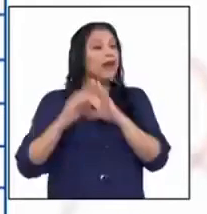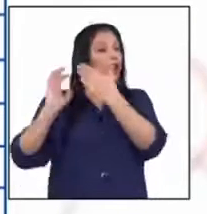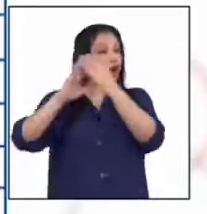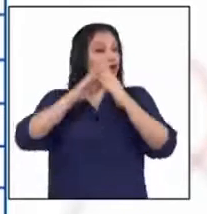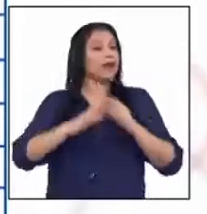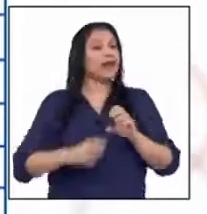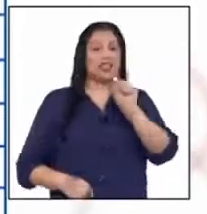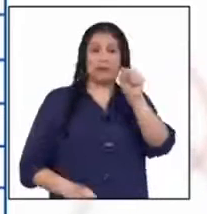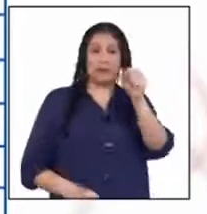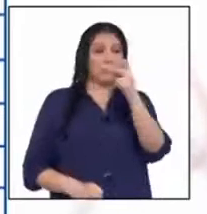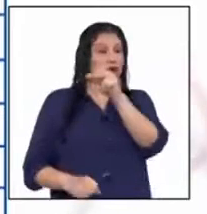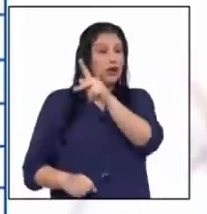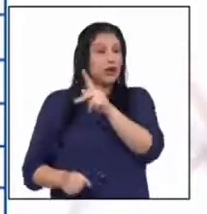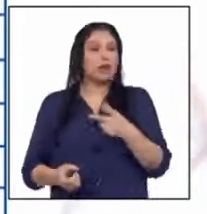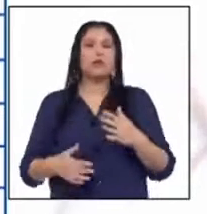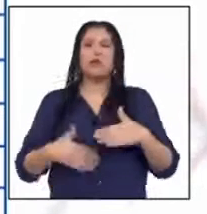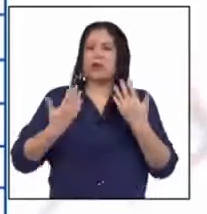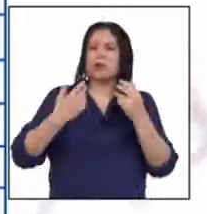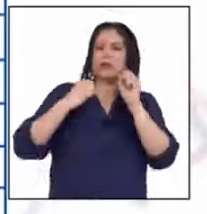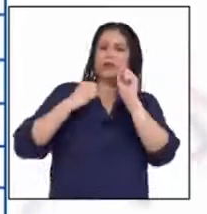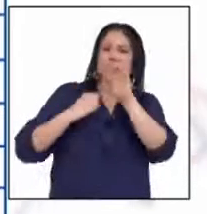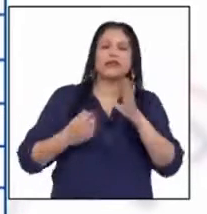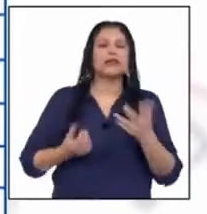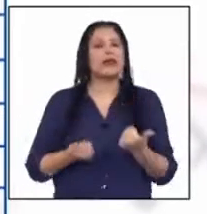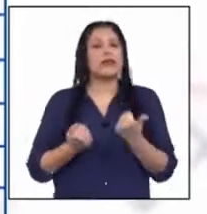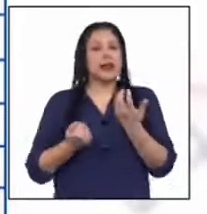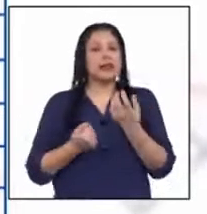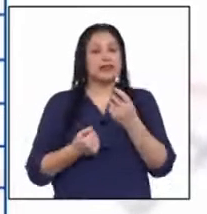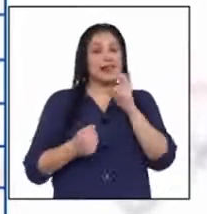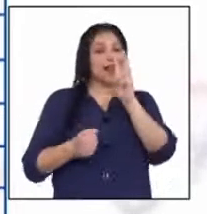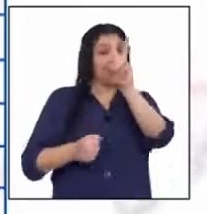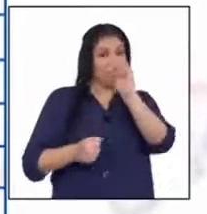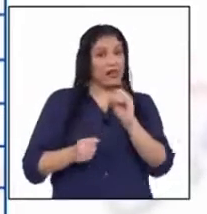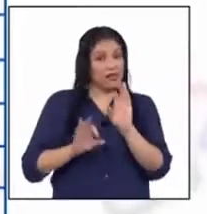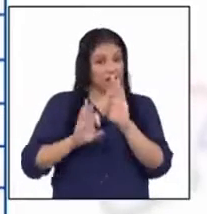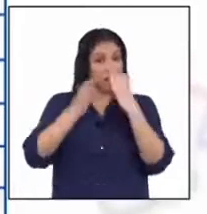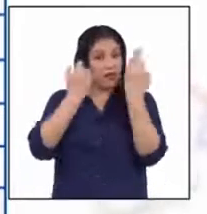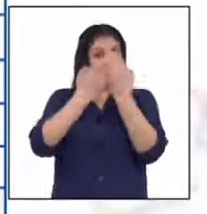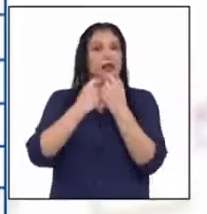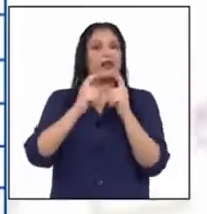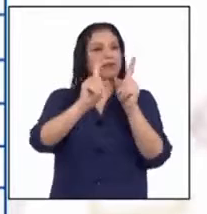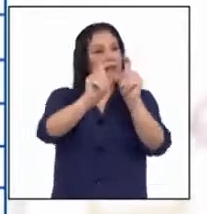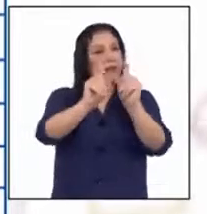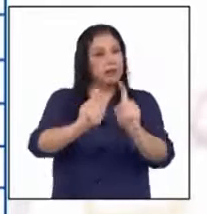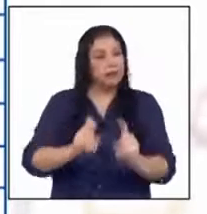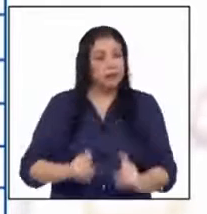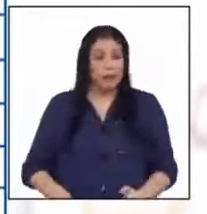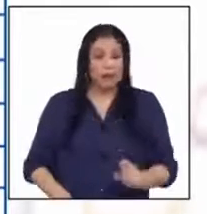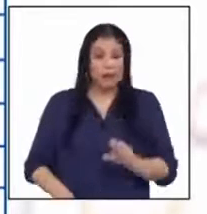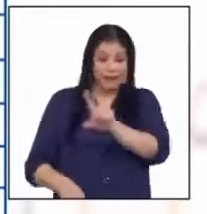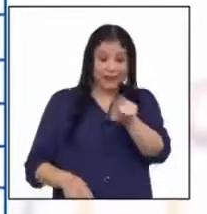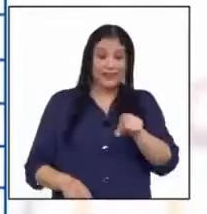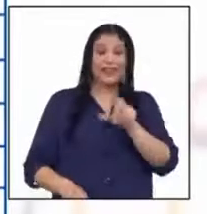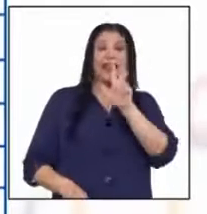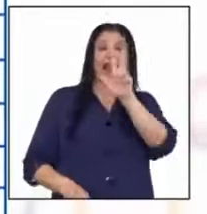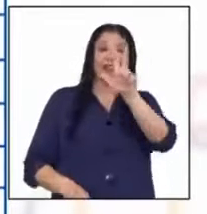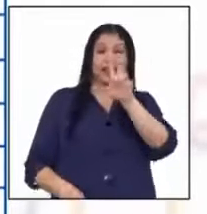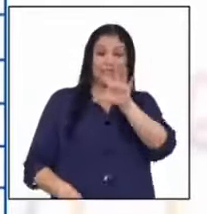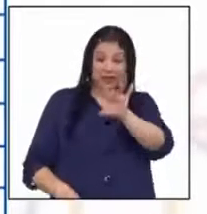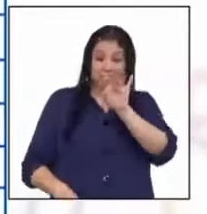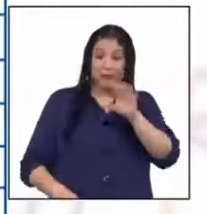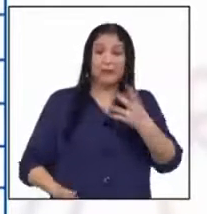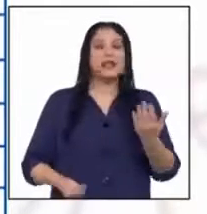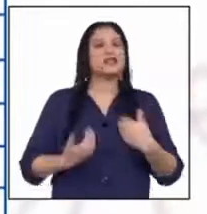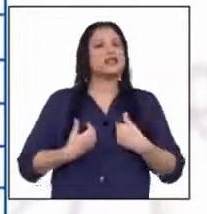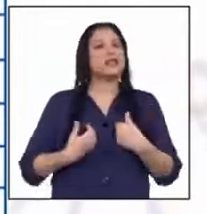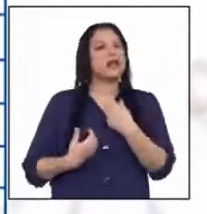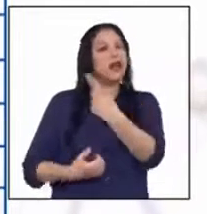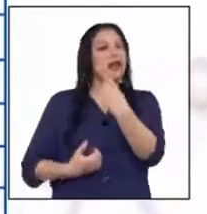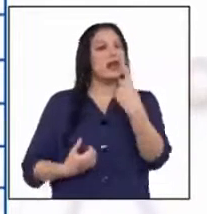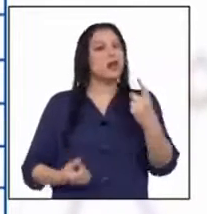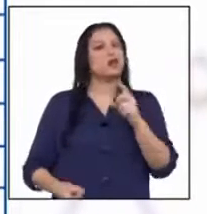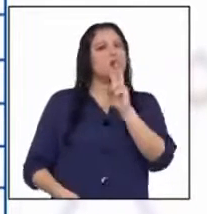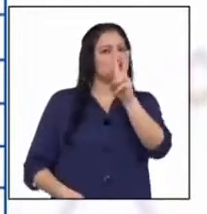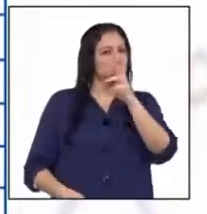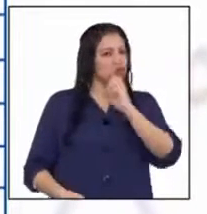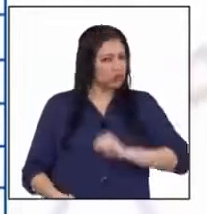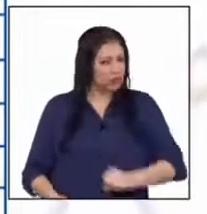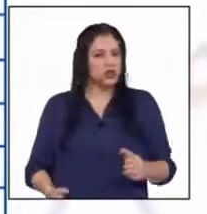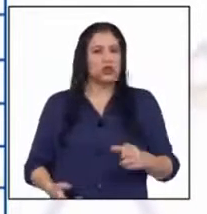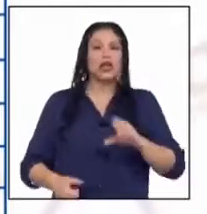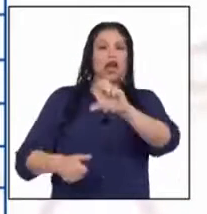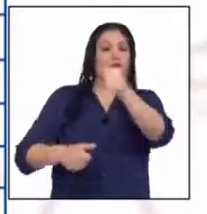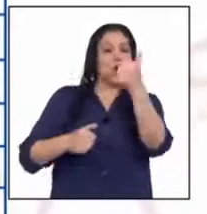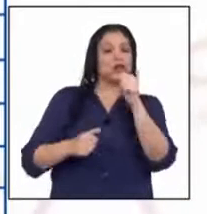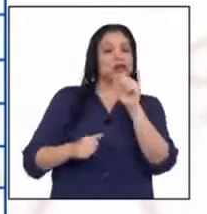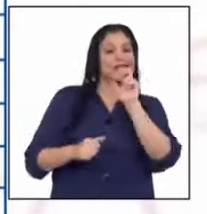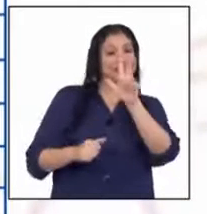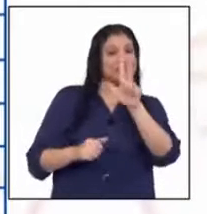Conibo, podemos decir que de las 20 familias encuestadas, 3 de ellas tienen 2 hijos y que otras